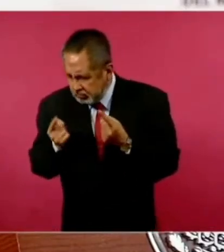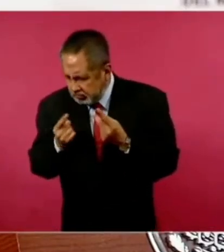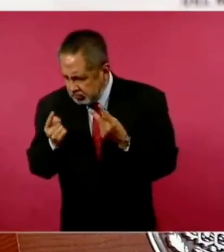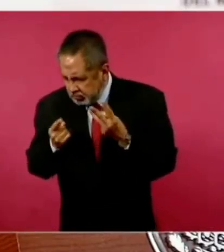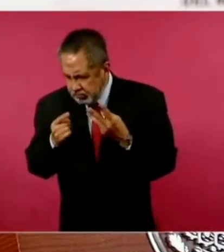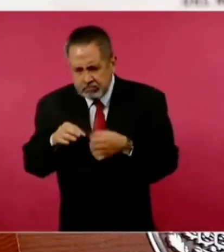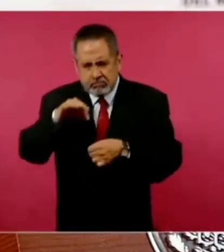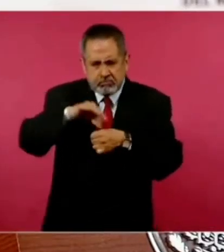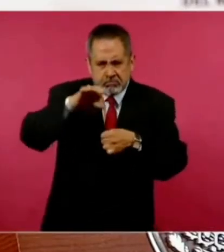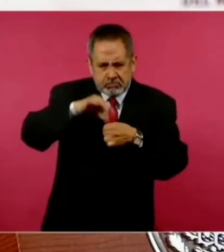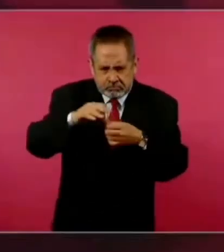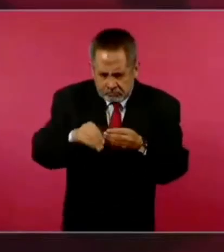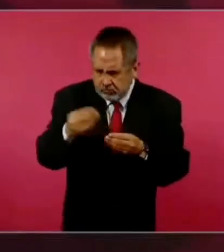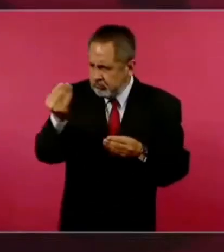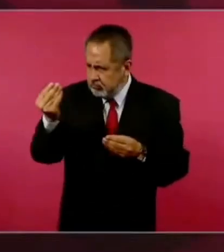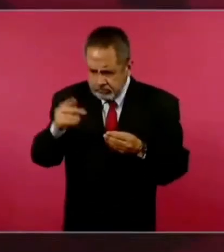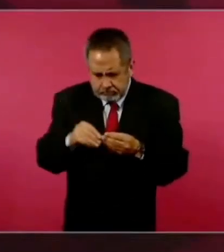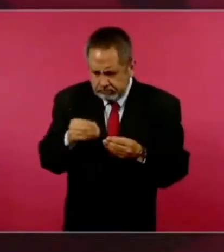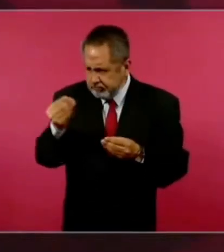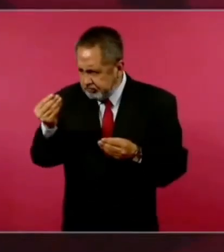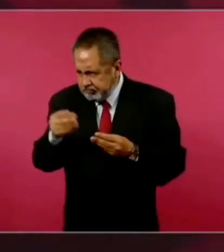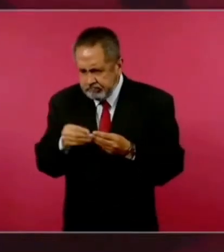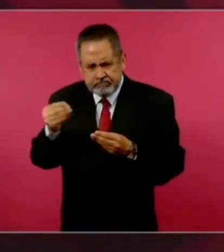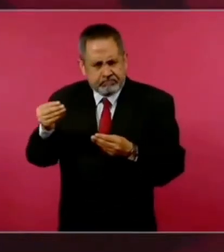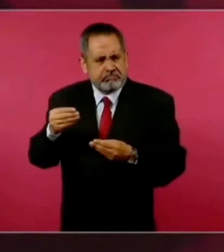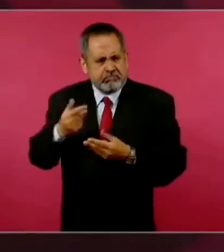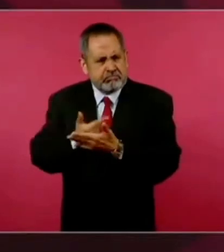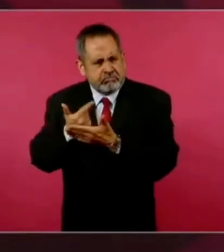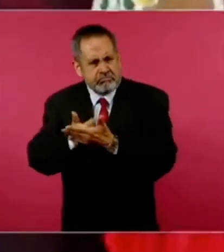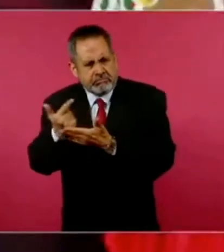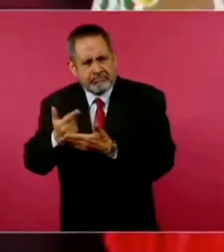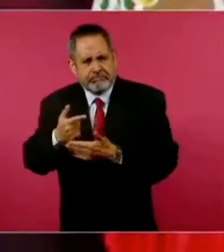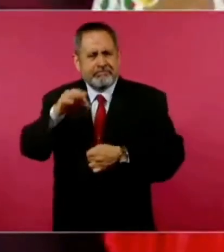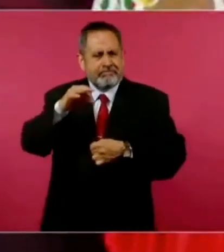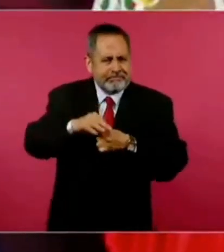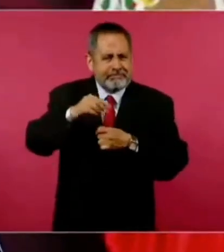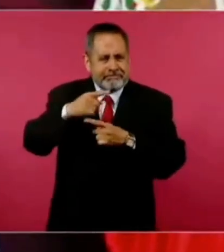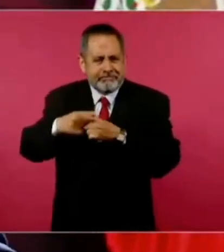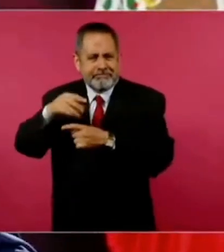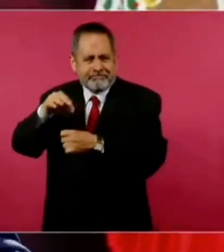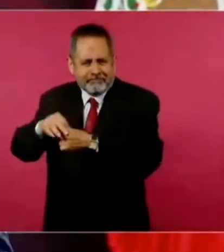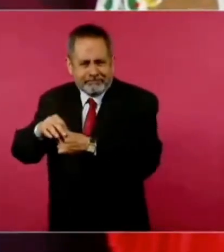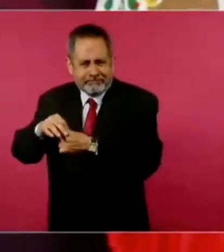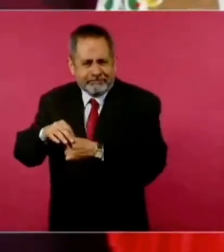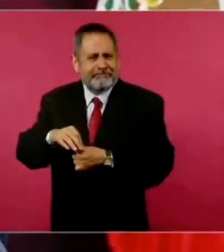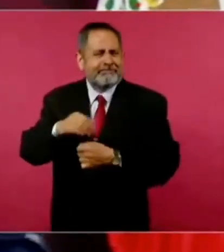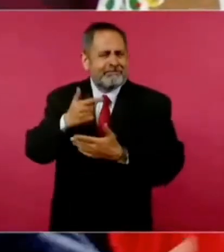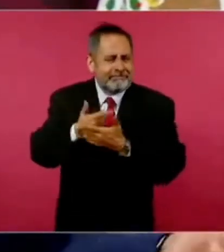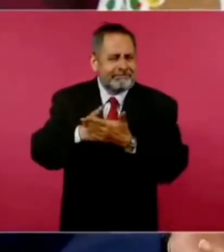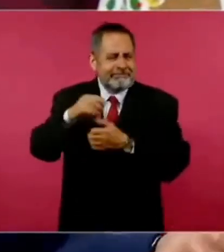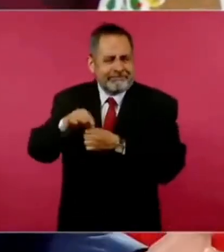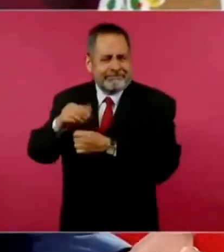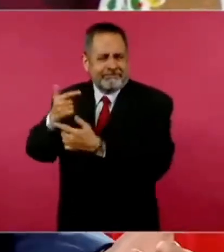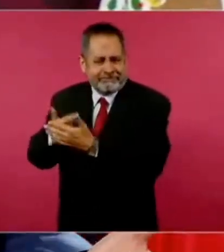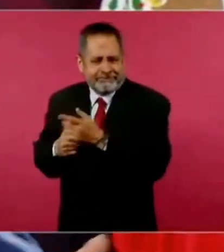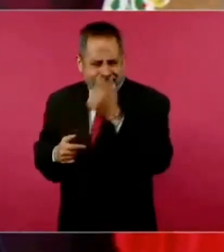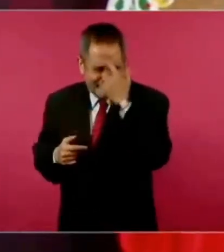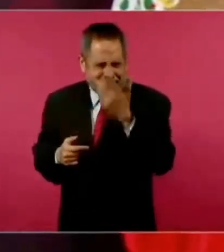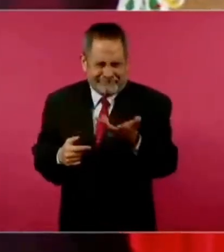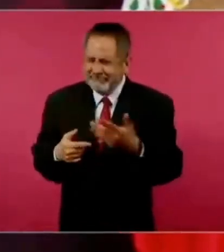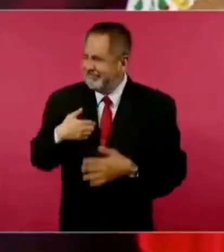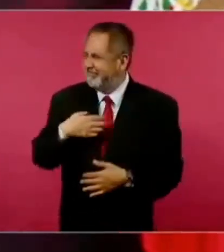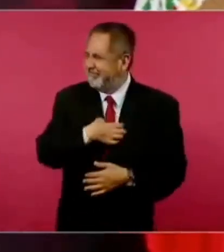voto por voto, casilla por casilla. Me llena de satisfacción eso, porque